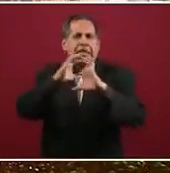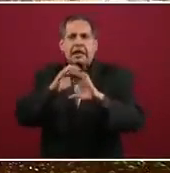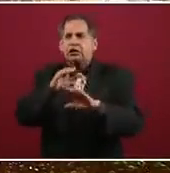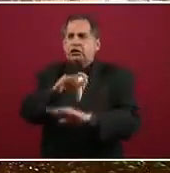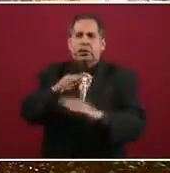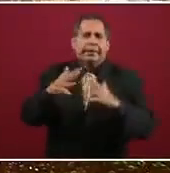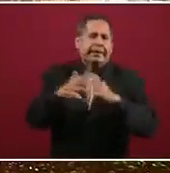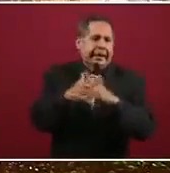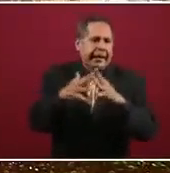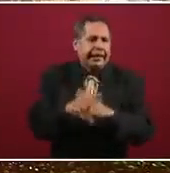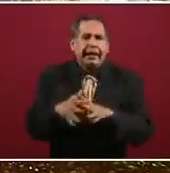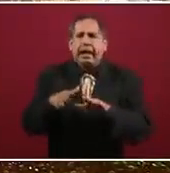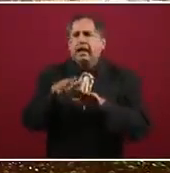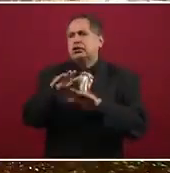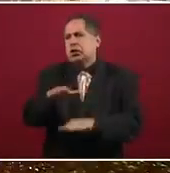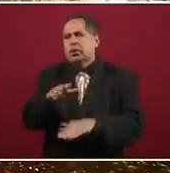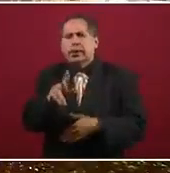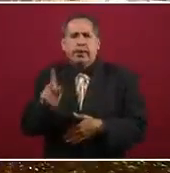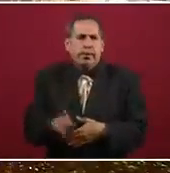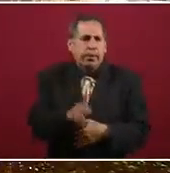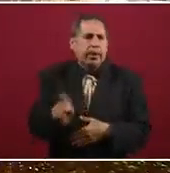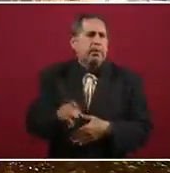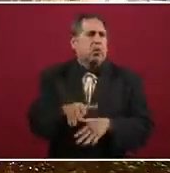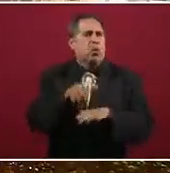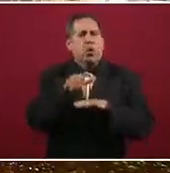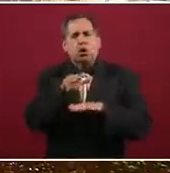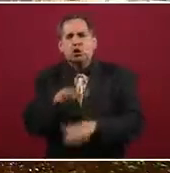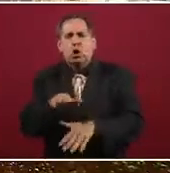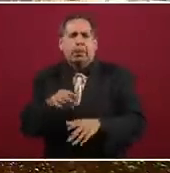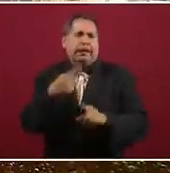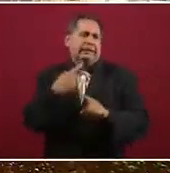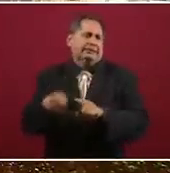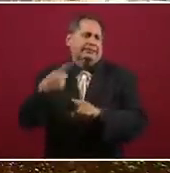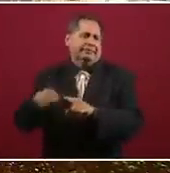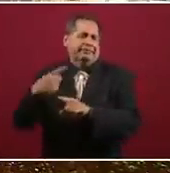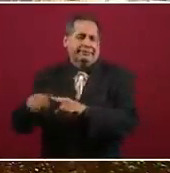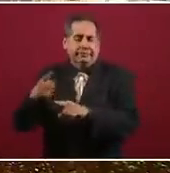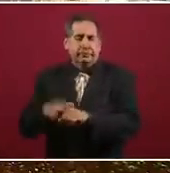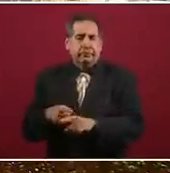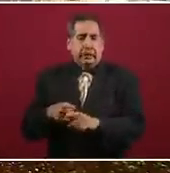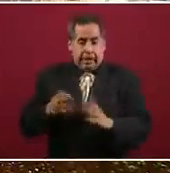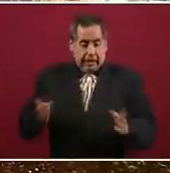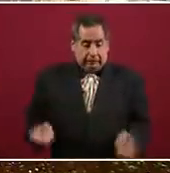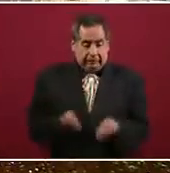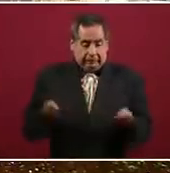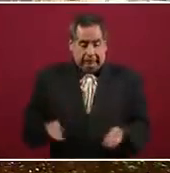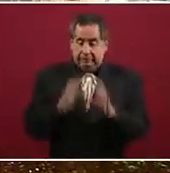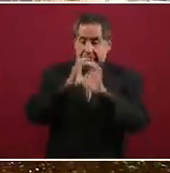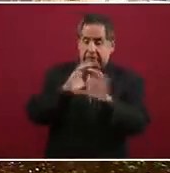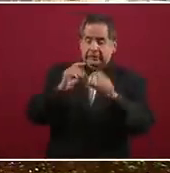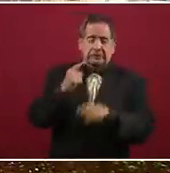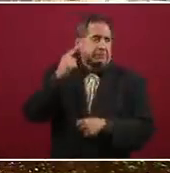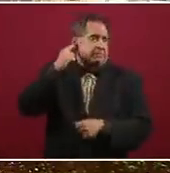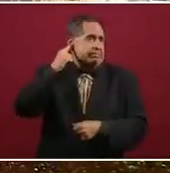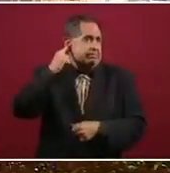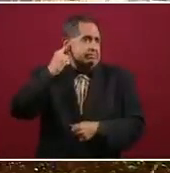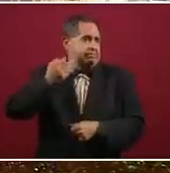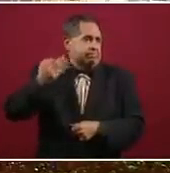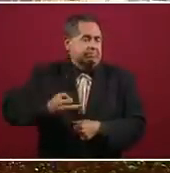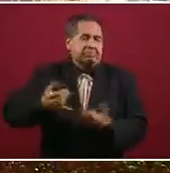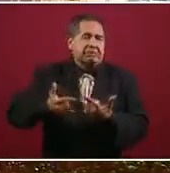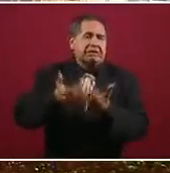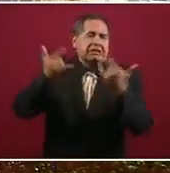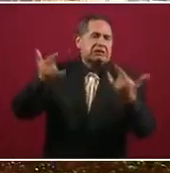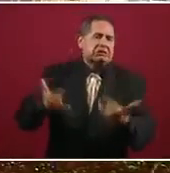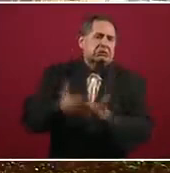momentos históricos de los pueblos, así que también la música y la danza nos cuenta parte de la historia de todo lo que venimos hablando.